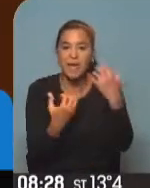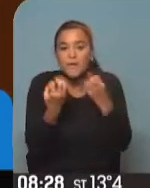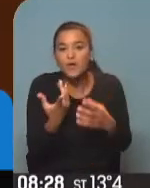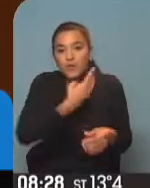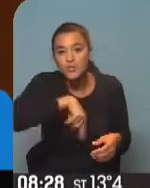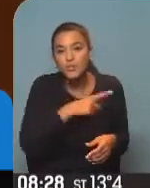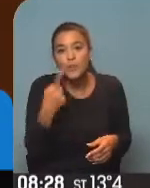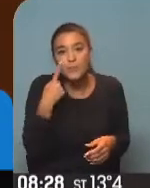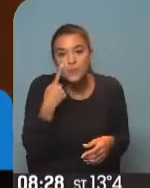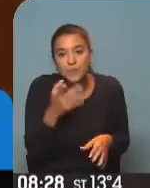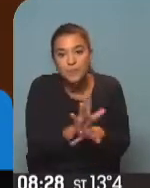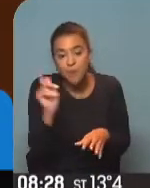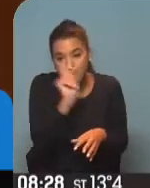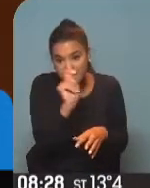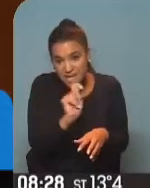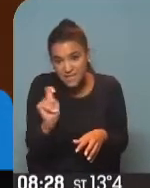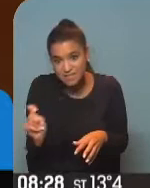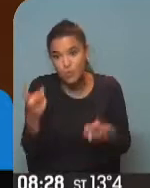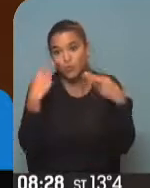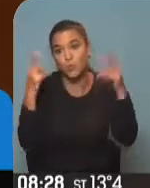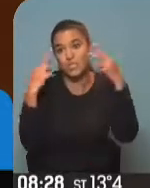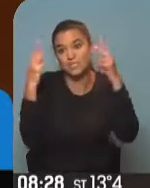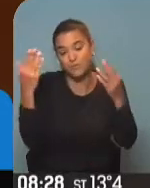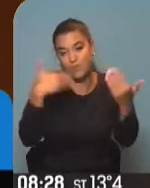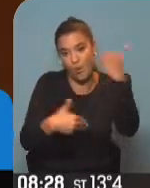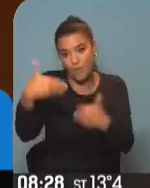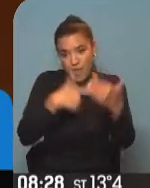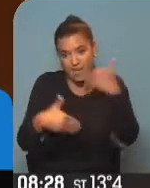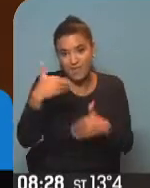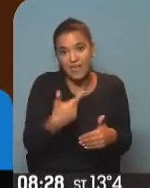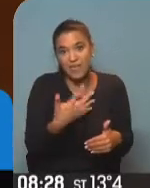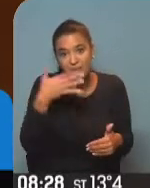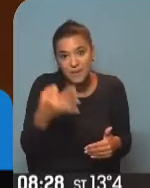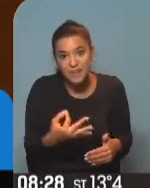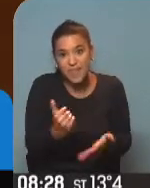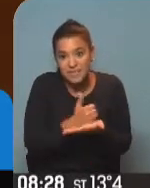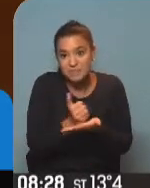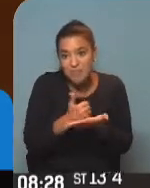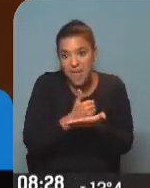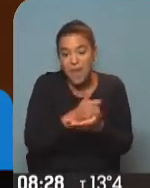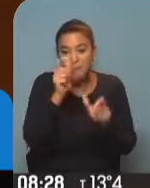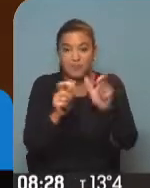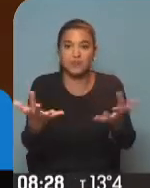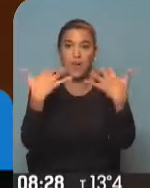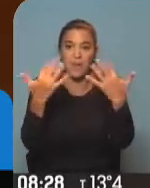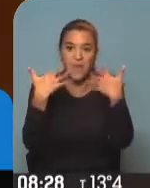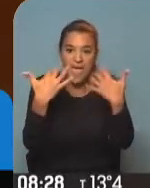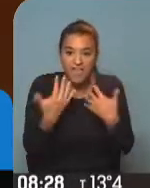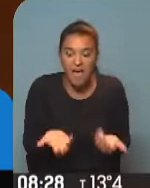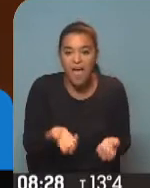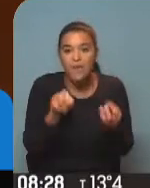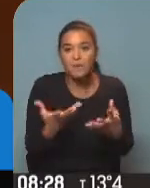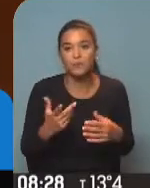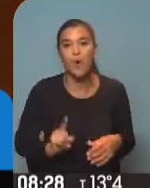que vivimos estos meses del turista así que realmente de todo corazón esperamos que la gente se acerque porque además estamos